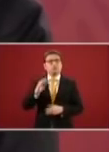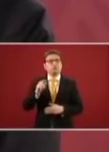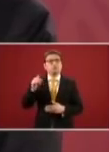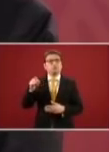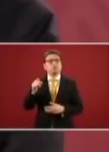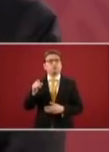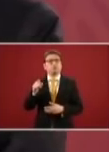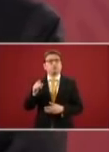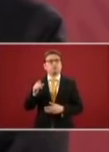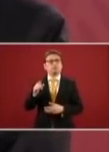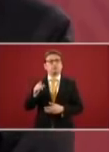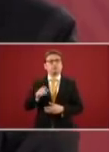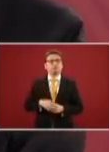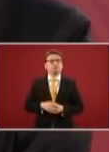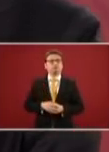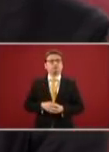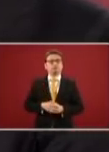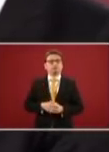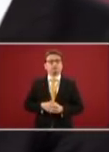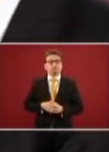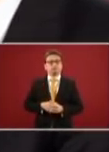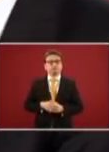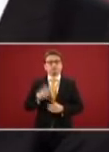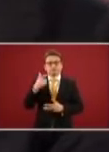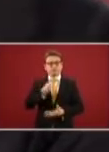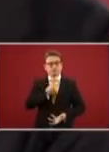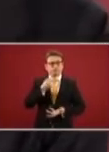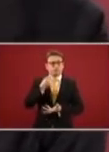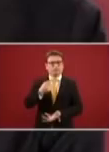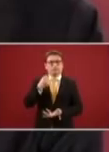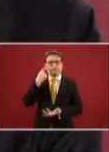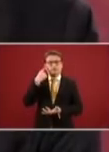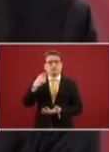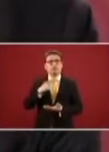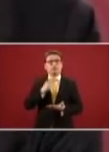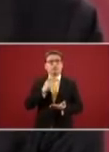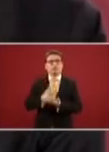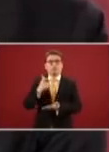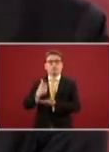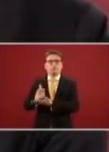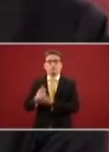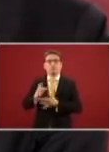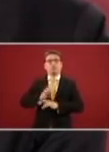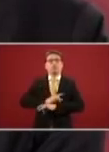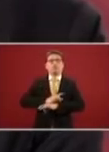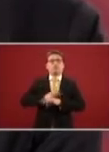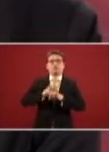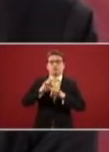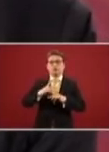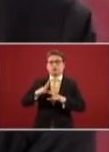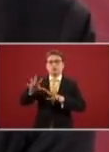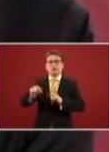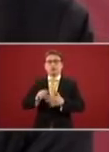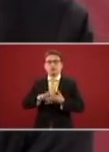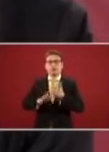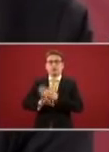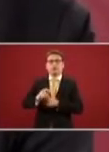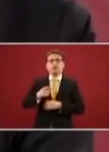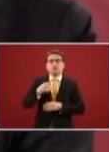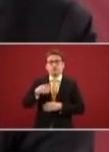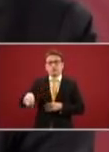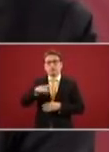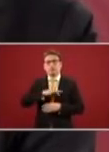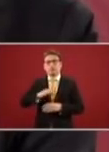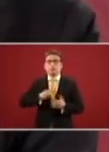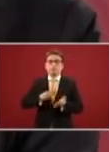pocos reporteros que lo hacen. Algunas de las cuales parecen formuladas específicamente para que se explaye en sus temas favoritos. La